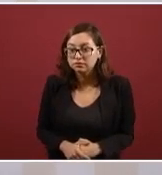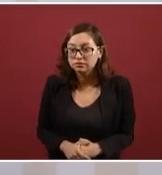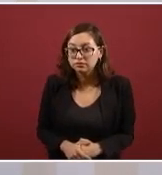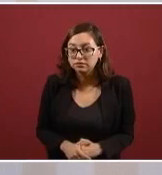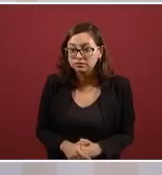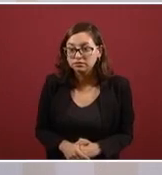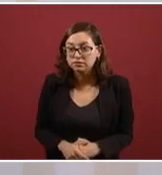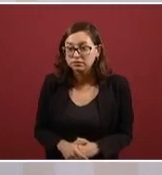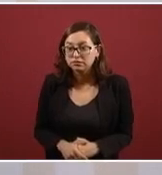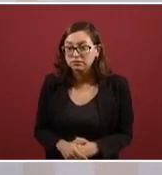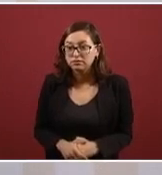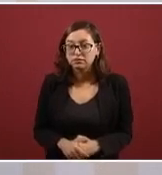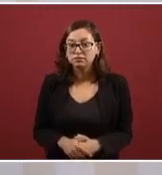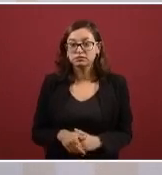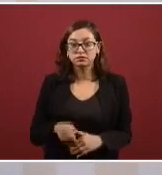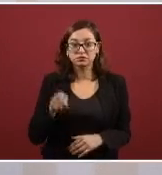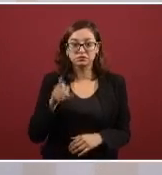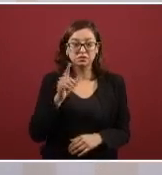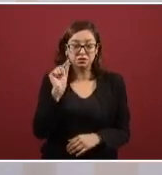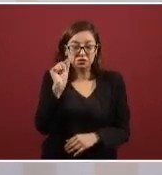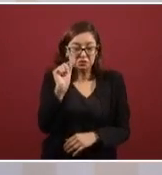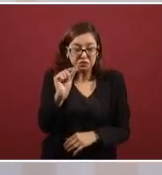la cámara.